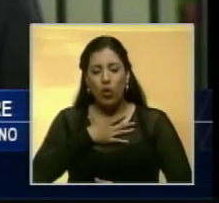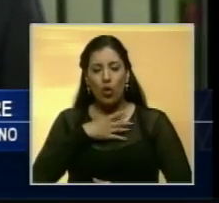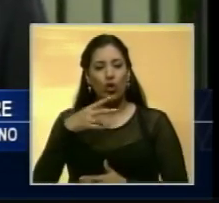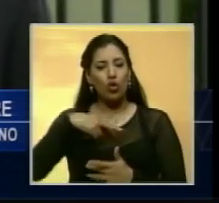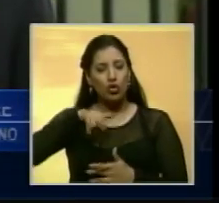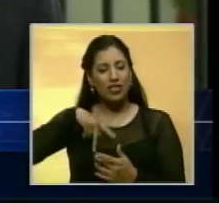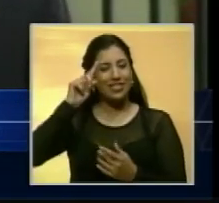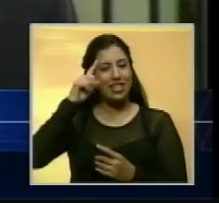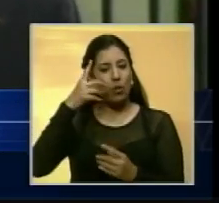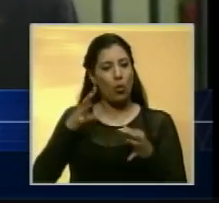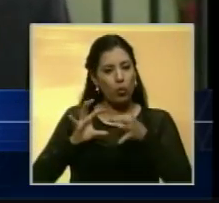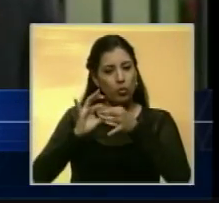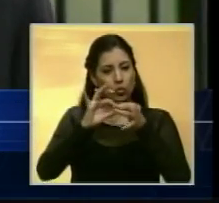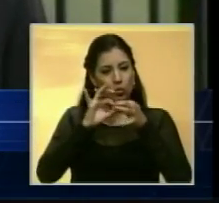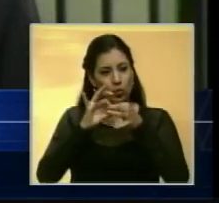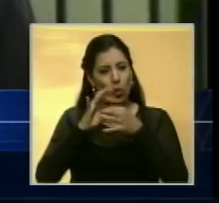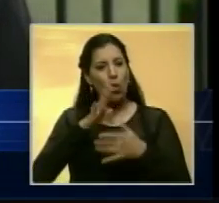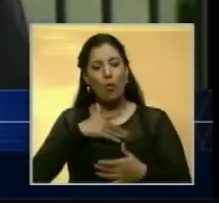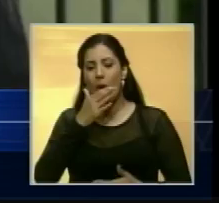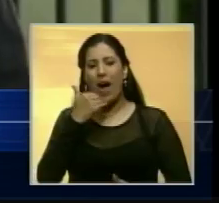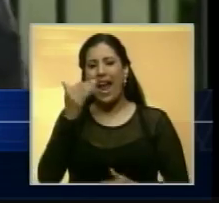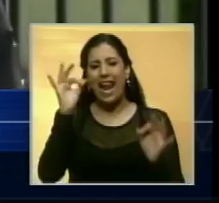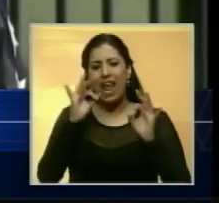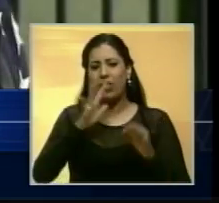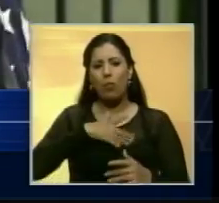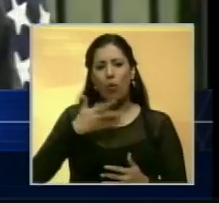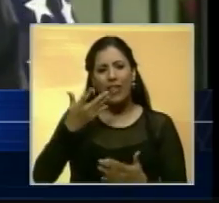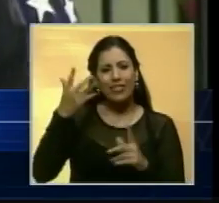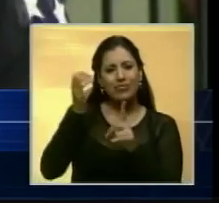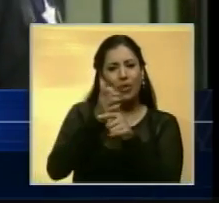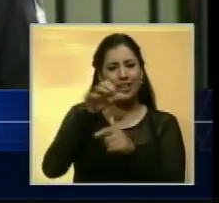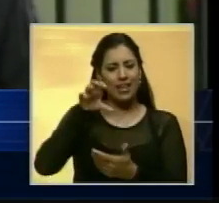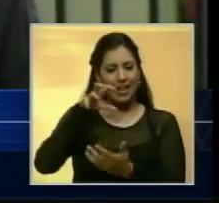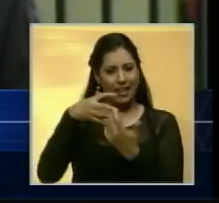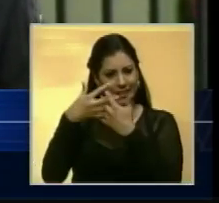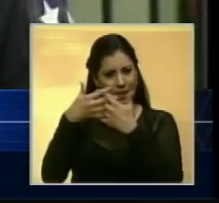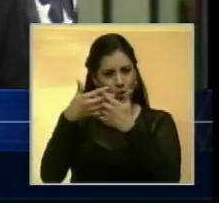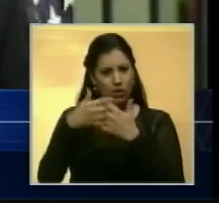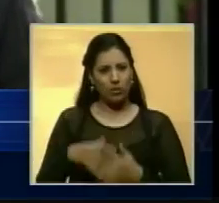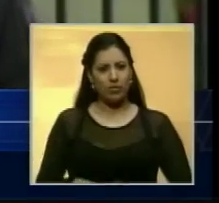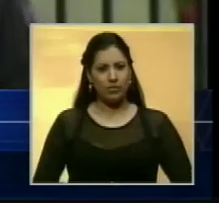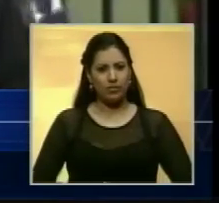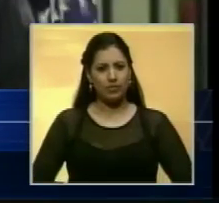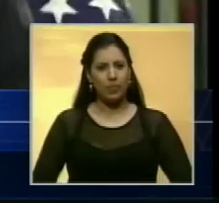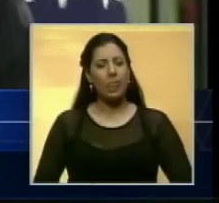han recordado que juntos no hay nada que no podamos lograr como estadounidenses.